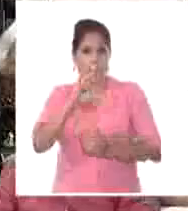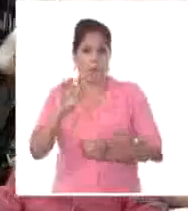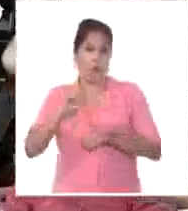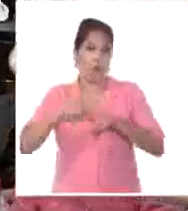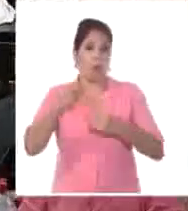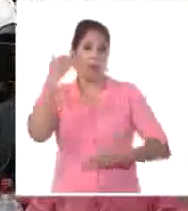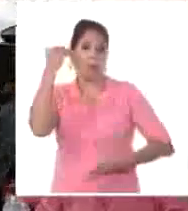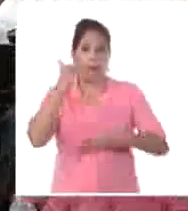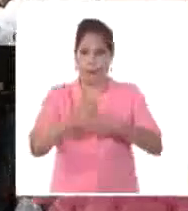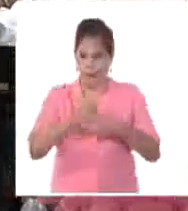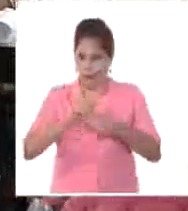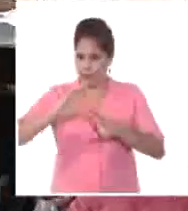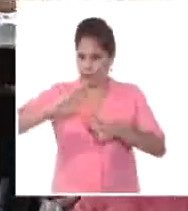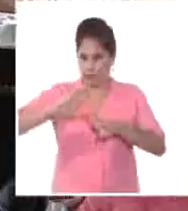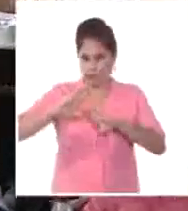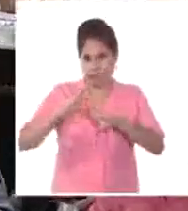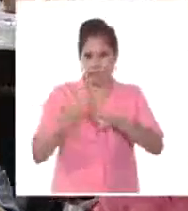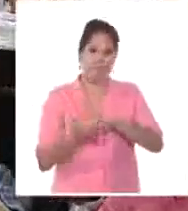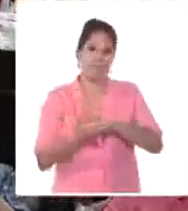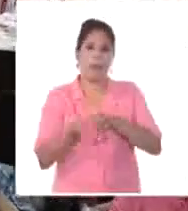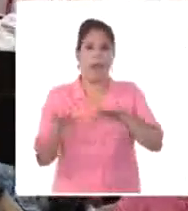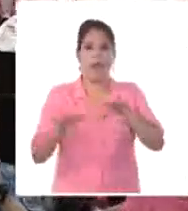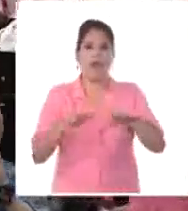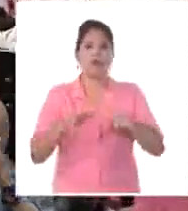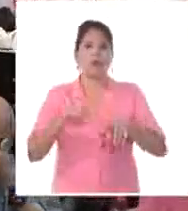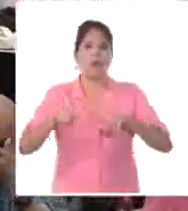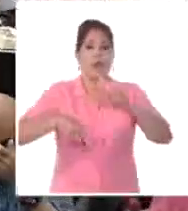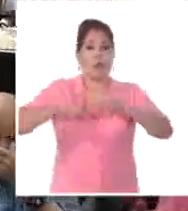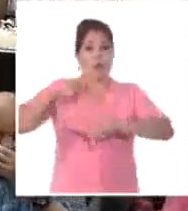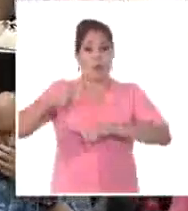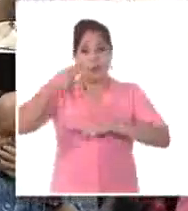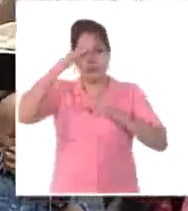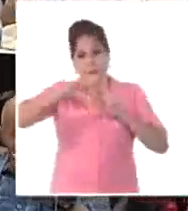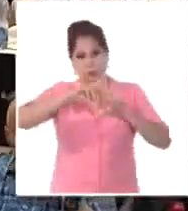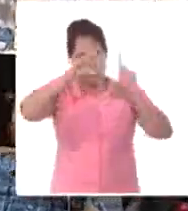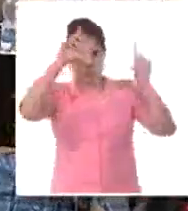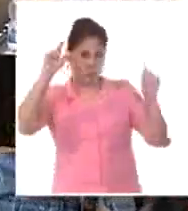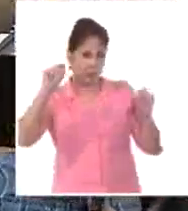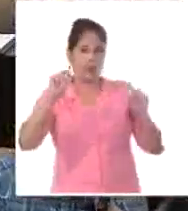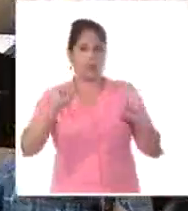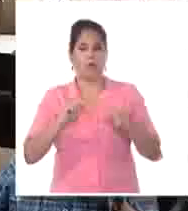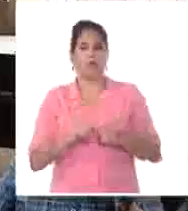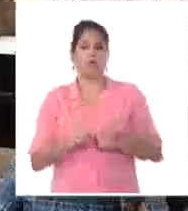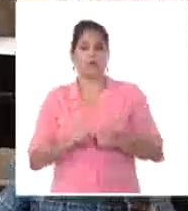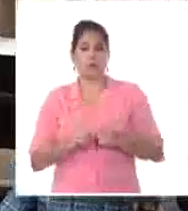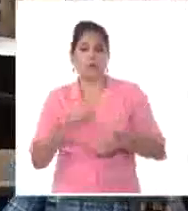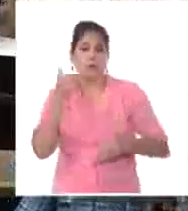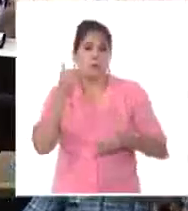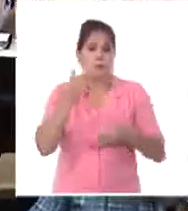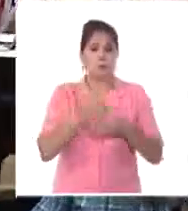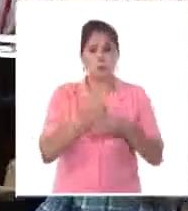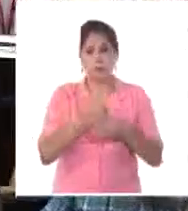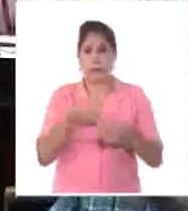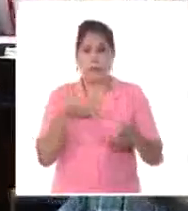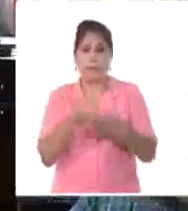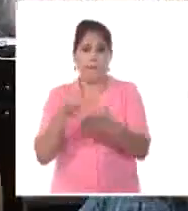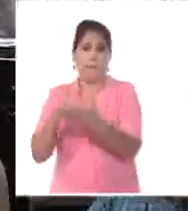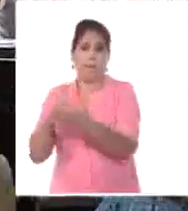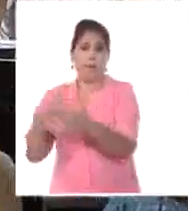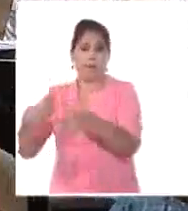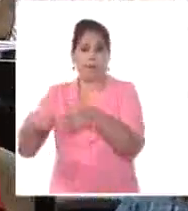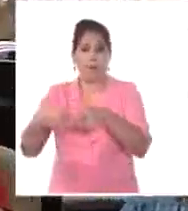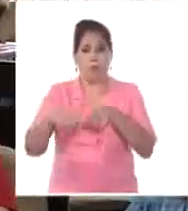bloqueo, sanciones, acciones políticos judiciales, muros, injerencias, cercos